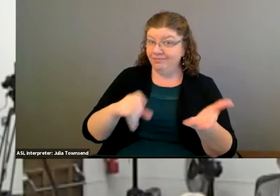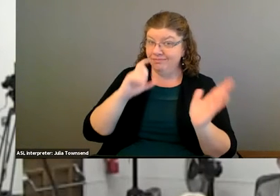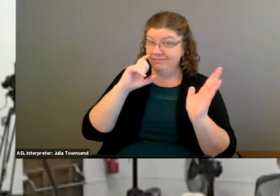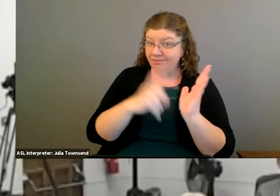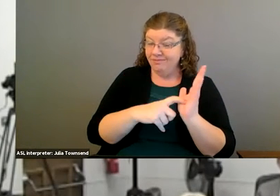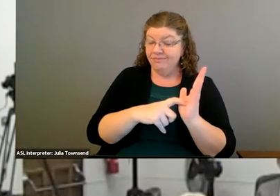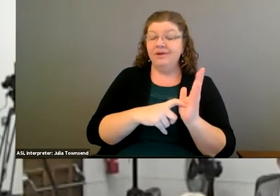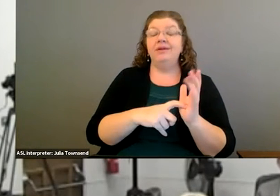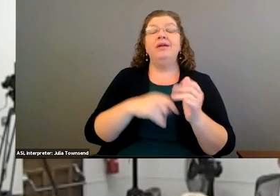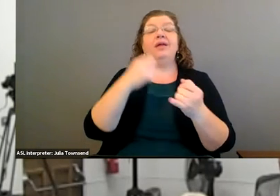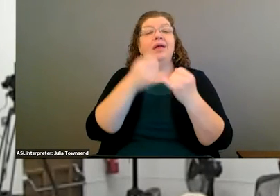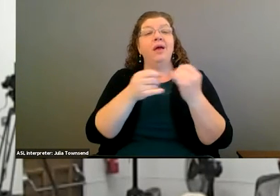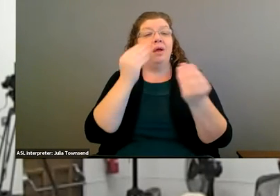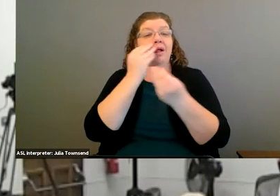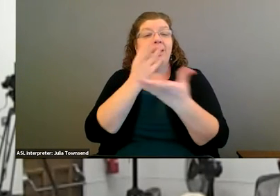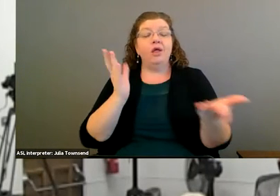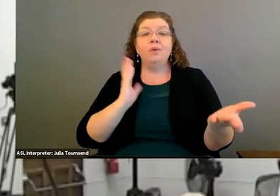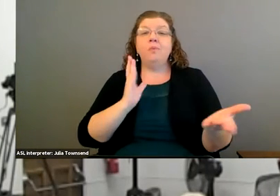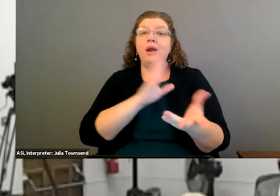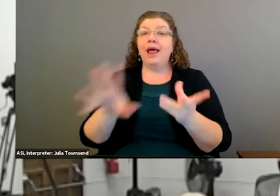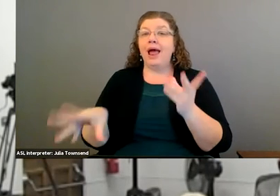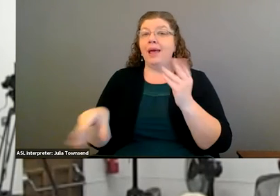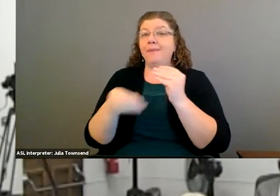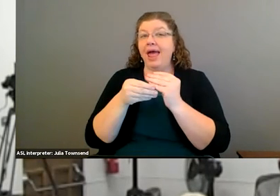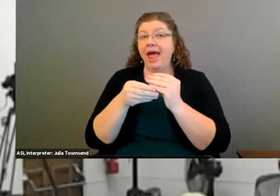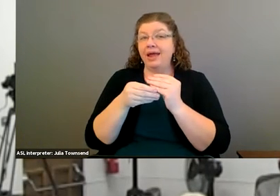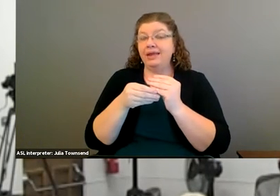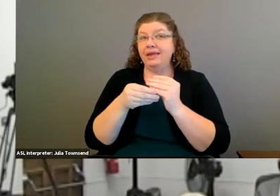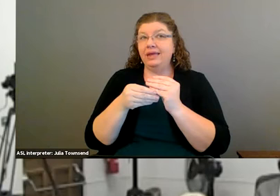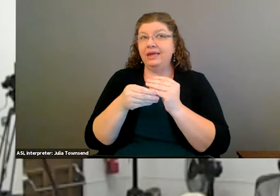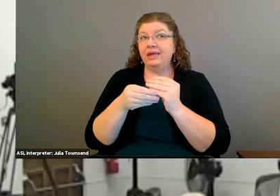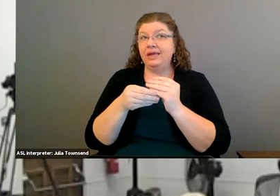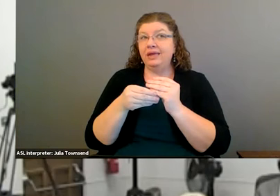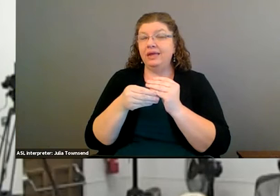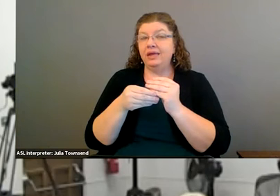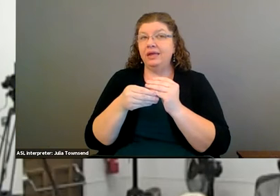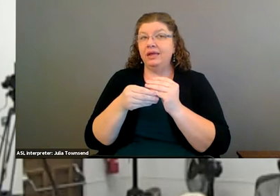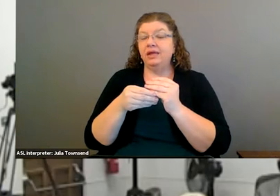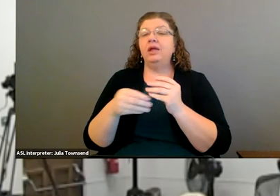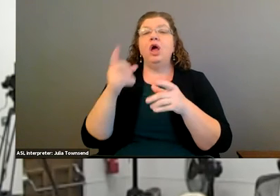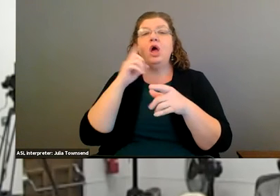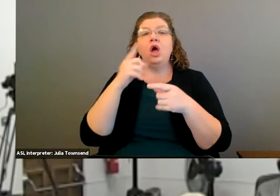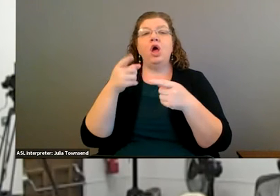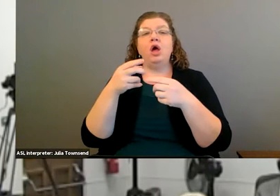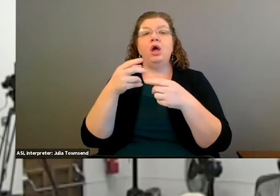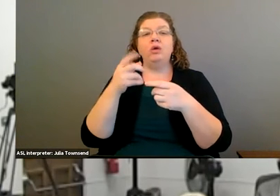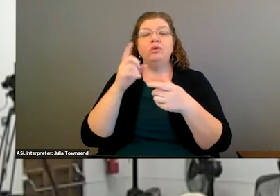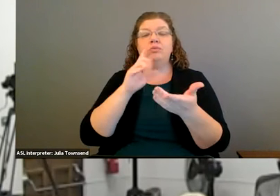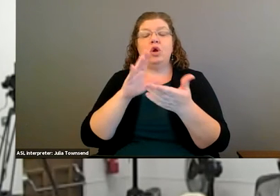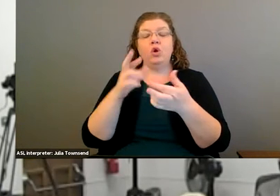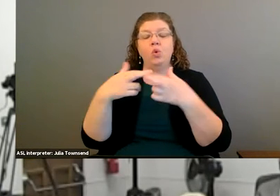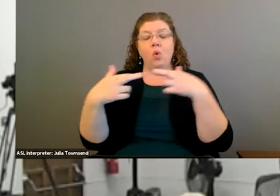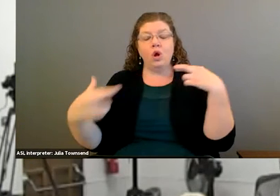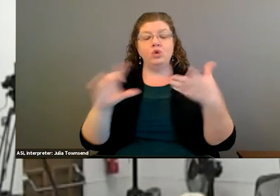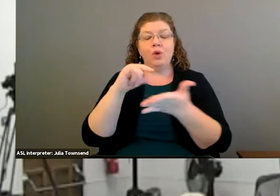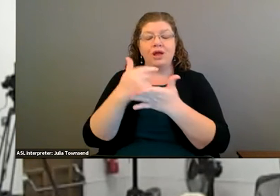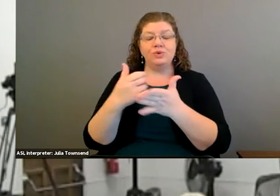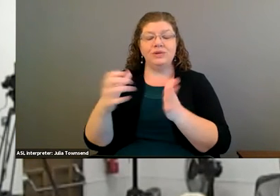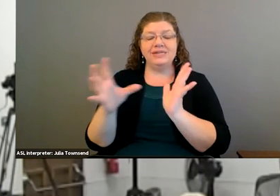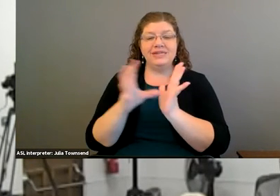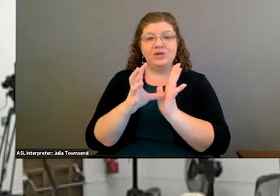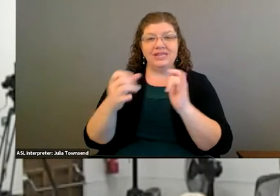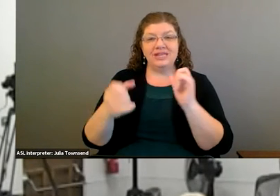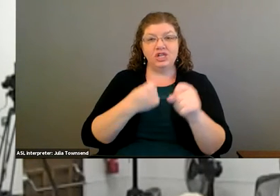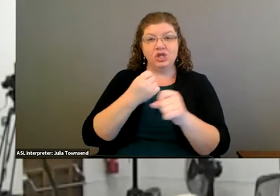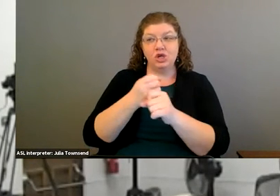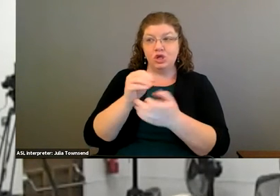contratando. Y quiero terminar dejando a los miembros del Consejo saber que también estoy agregando un core para los seniors que se están graduando.